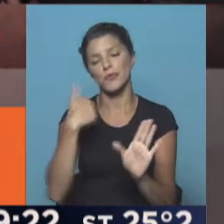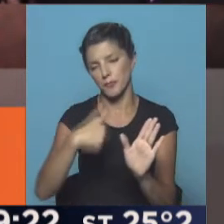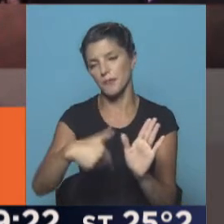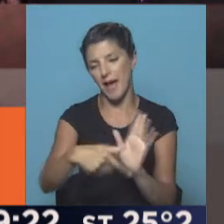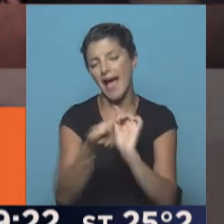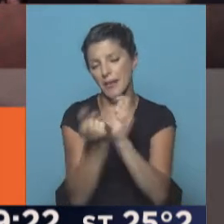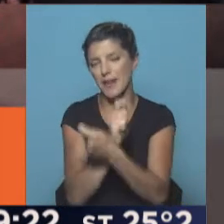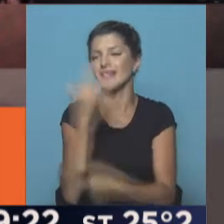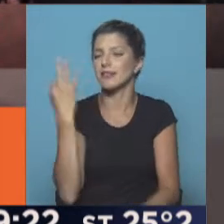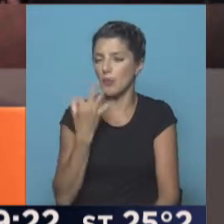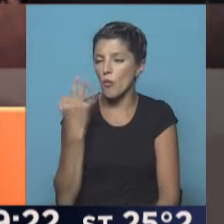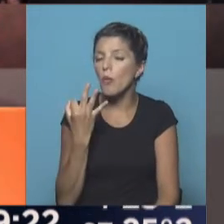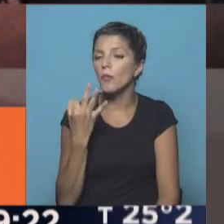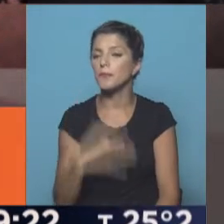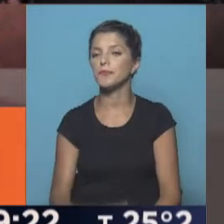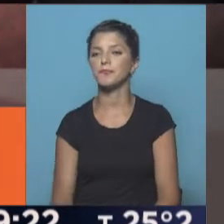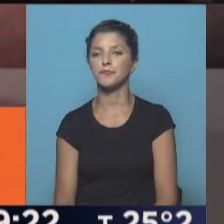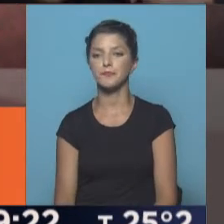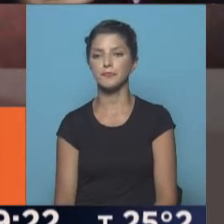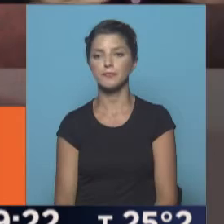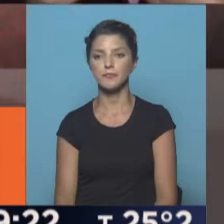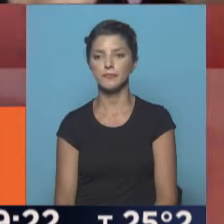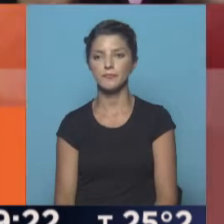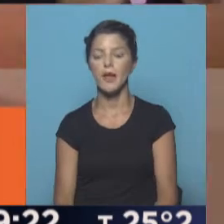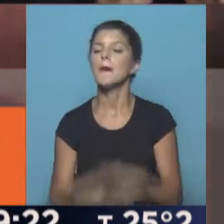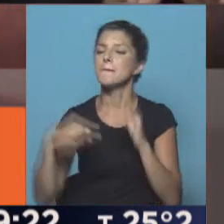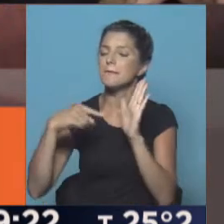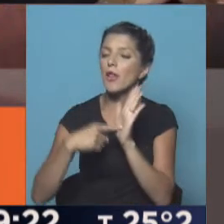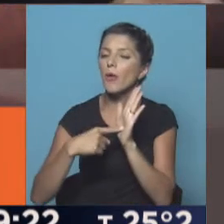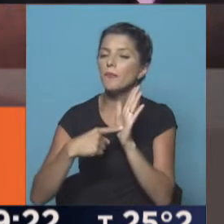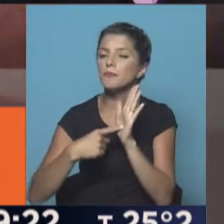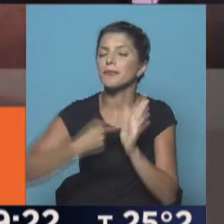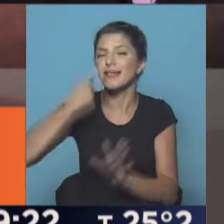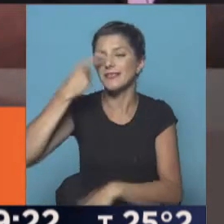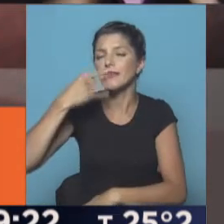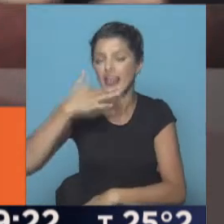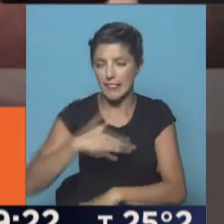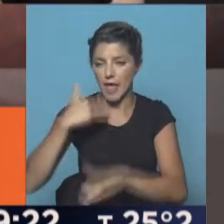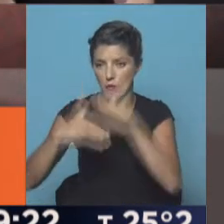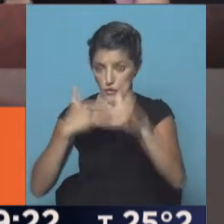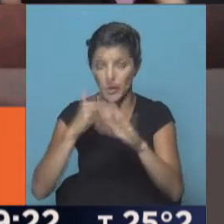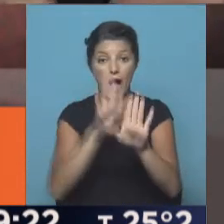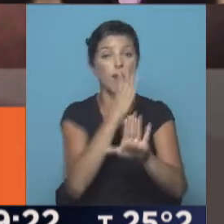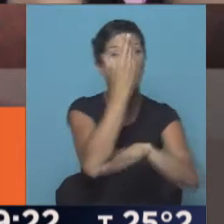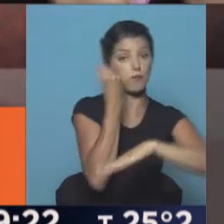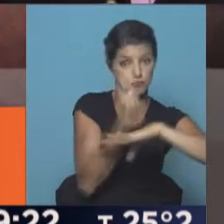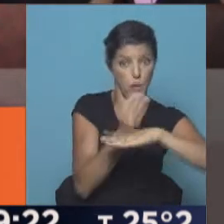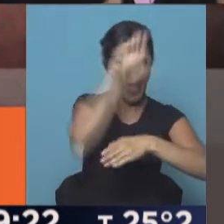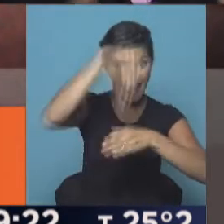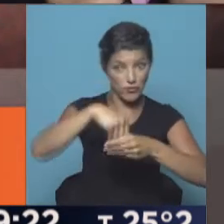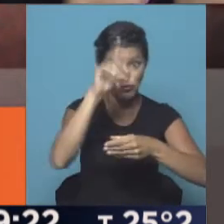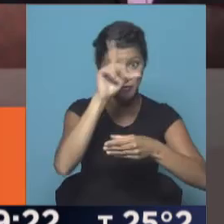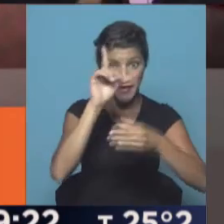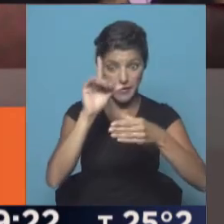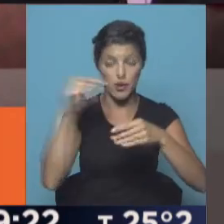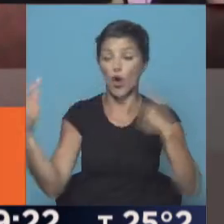pero es interesante que cómo va a evolucionar, no es solamente ya Trump frente a los demócratas, sino que Trump dentro de